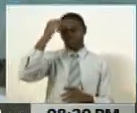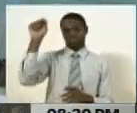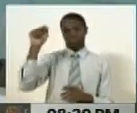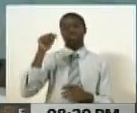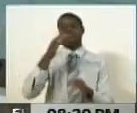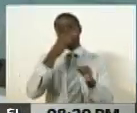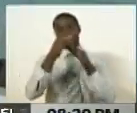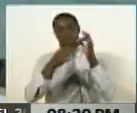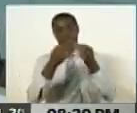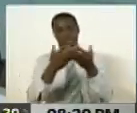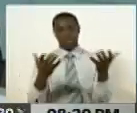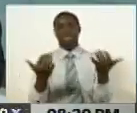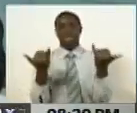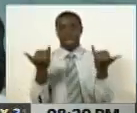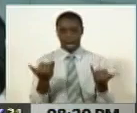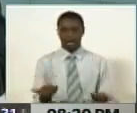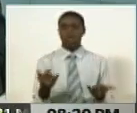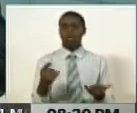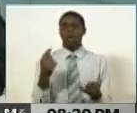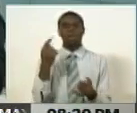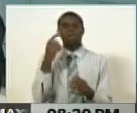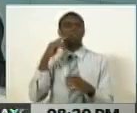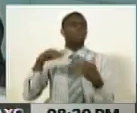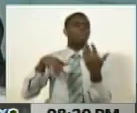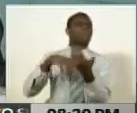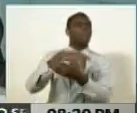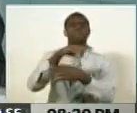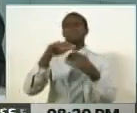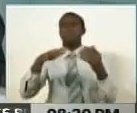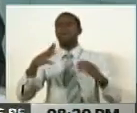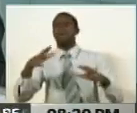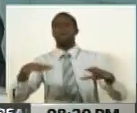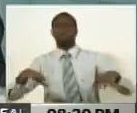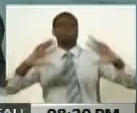Saá, que nos daba los detalles de lo que ha generado estas acciones fascistas y terroristas.